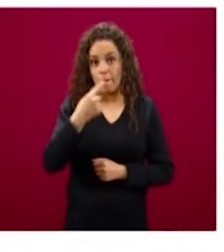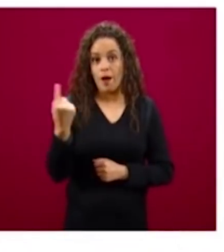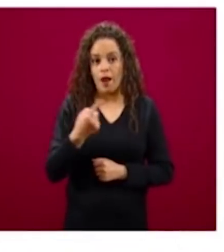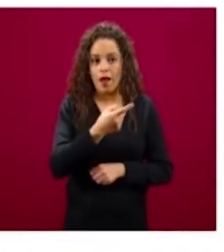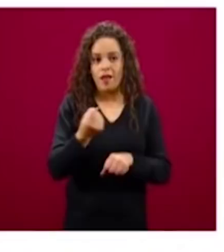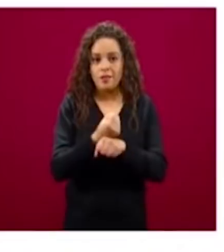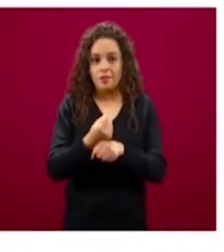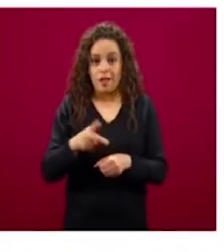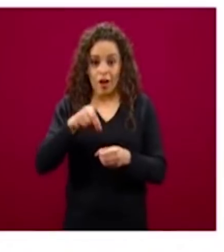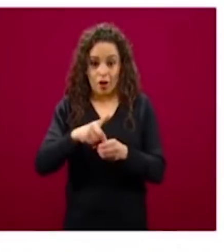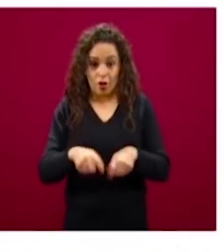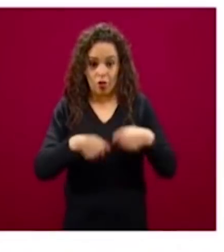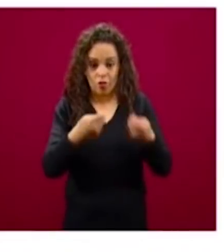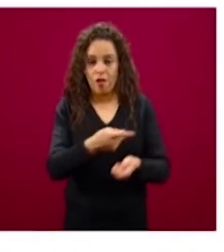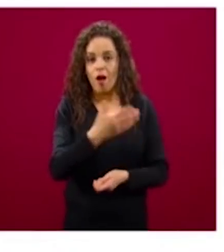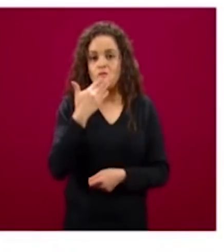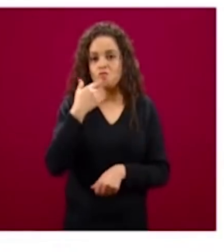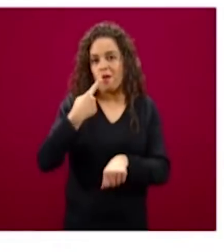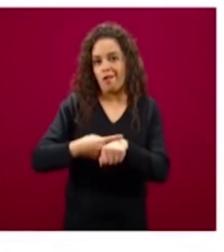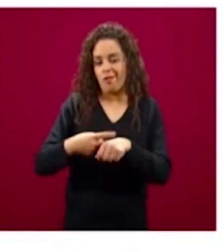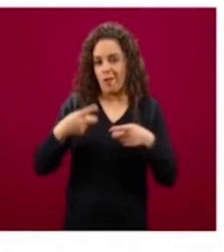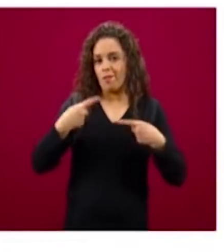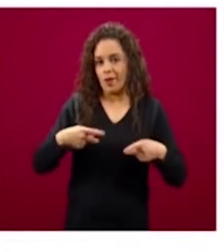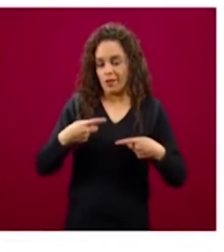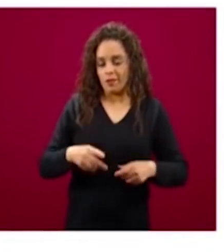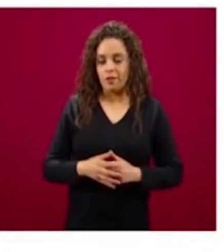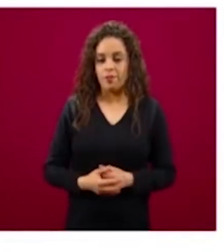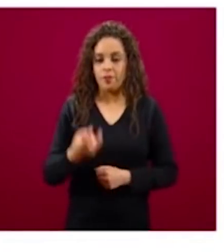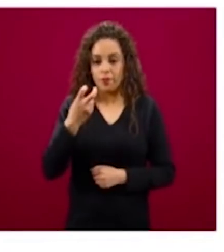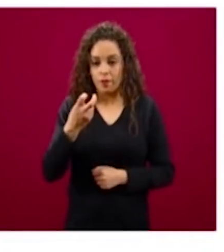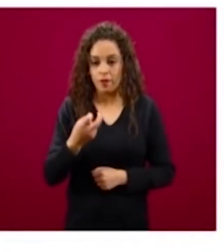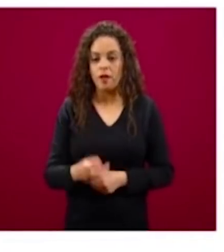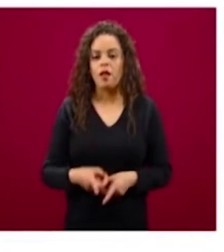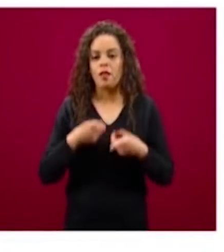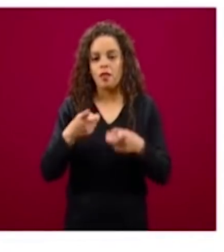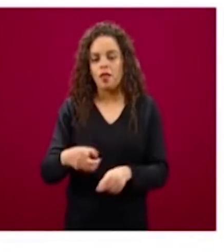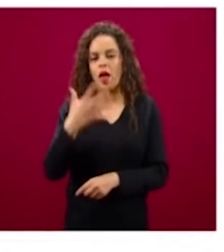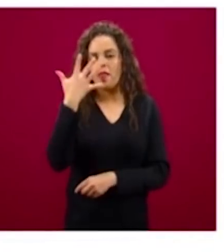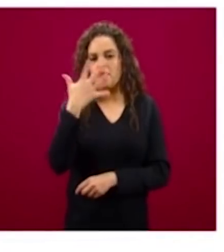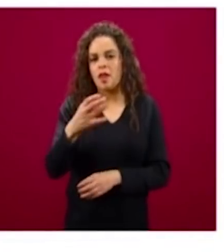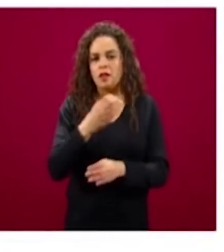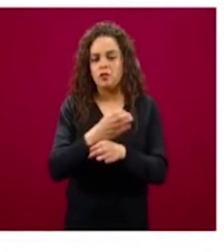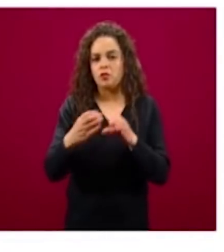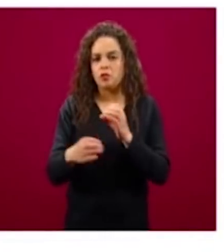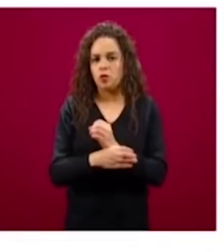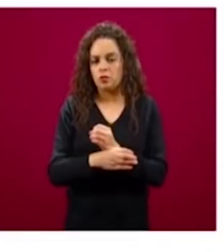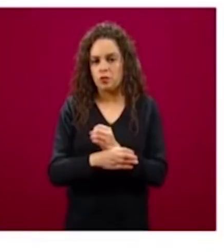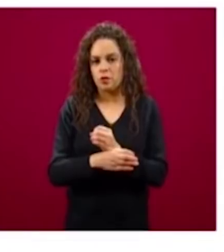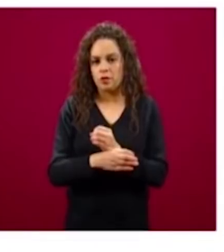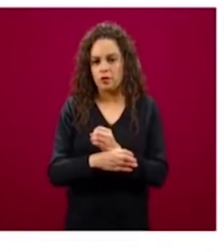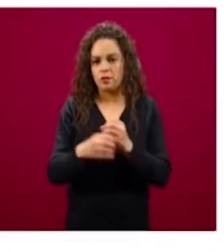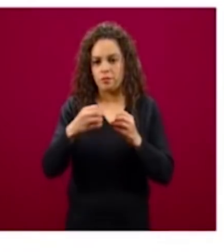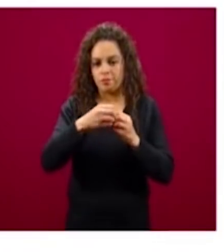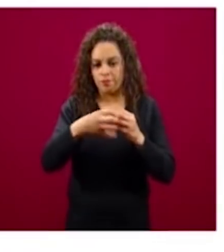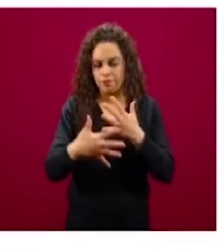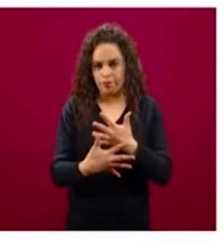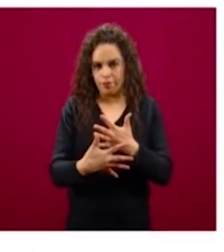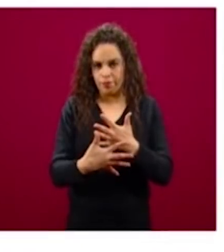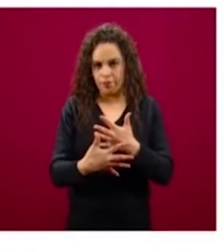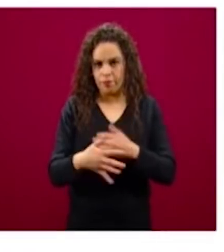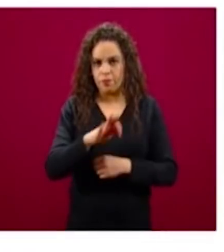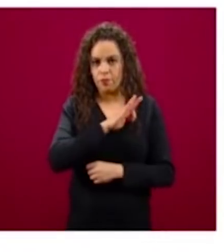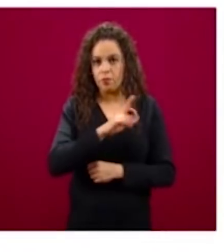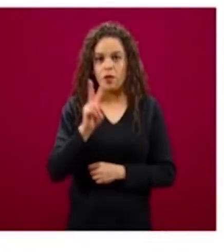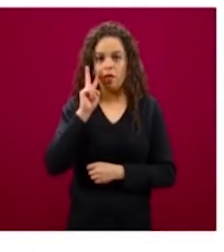cumplir, se han echado a andar desde entonces 10 acciones estratégicas que las pueden ver reflejadas en la